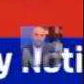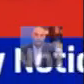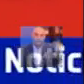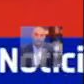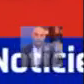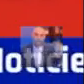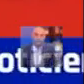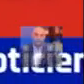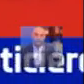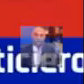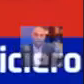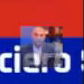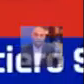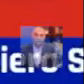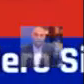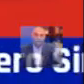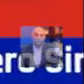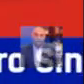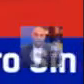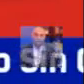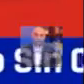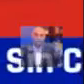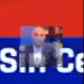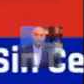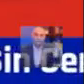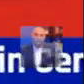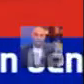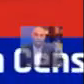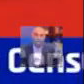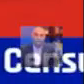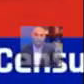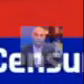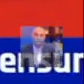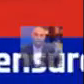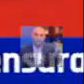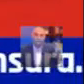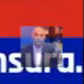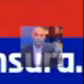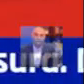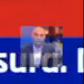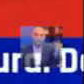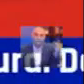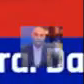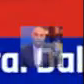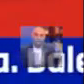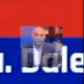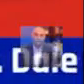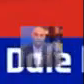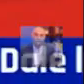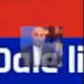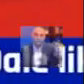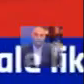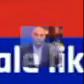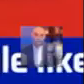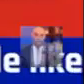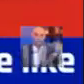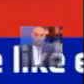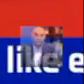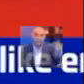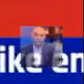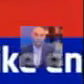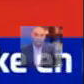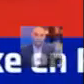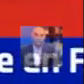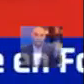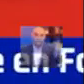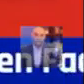precedente para que después nos sigan insultando. Si ya de por sí buscan ridiculizarnos, denostarnos, si